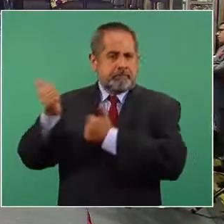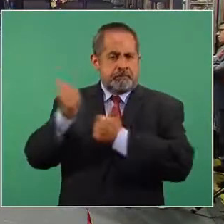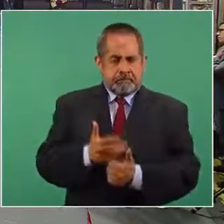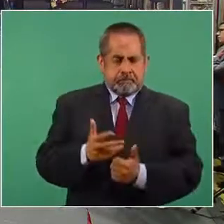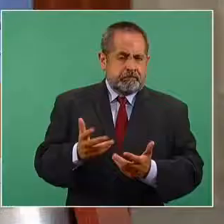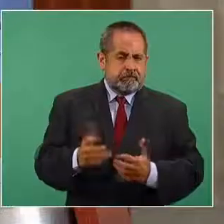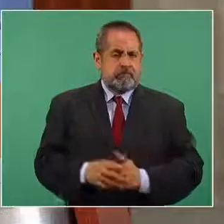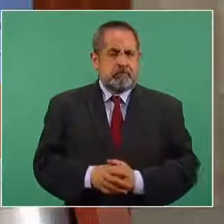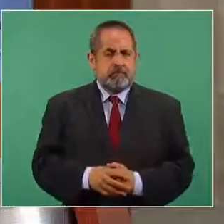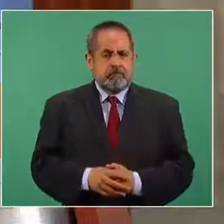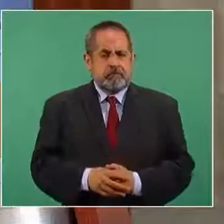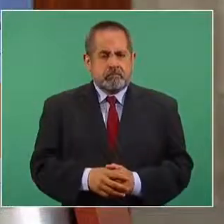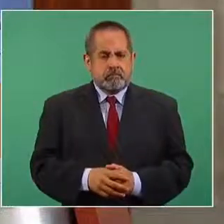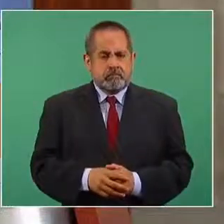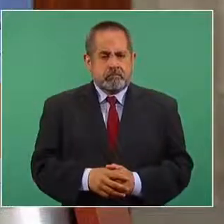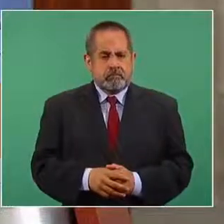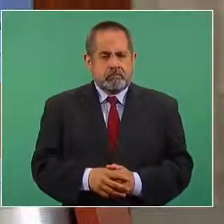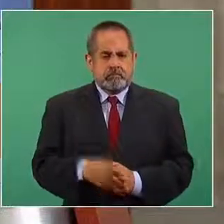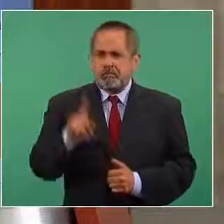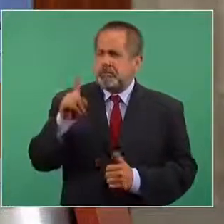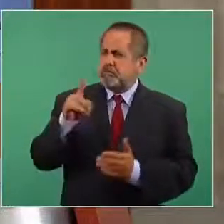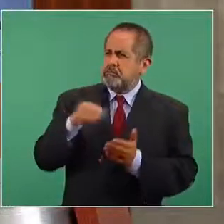sea